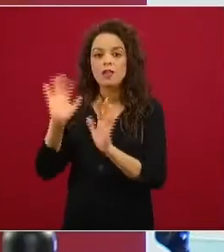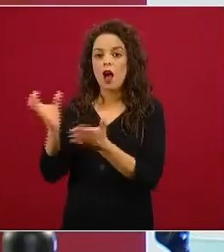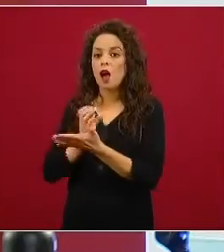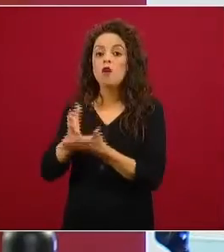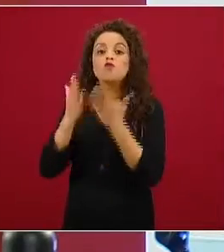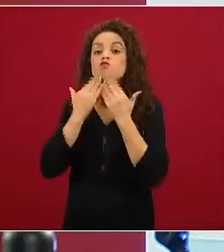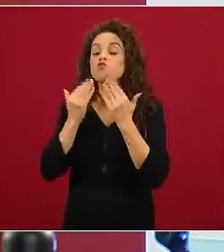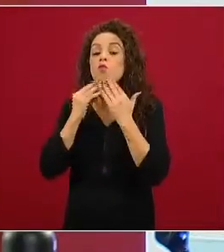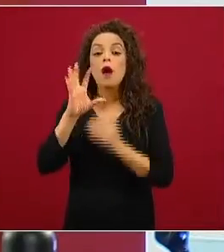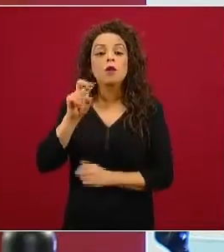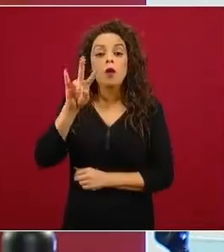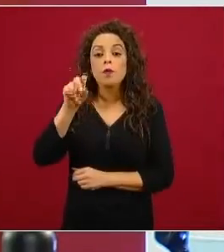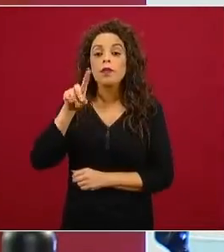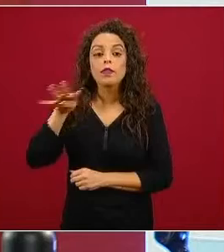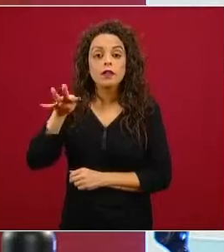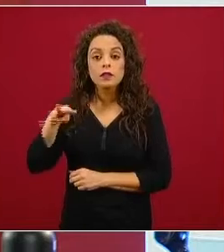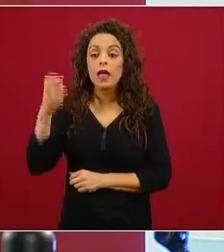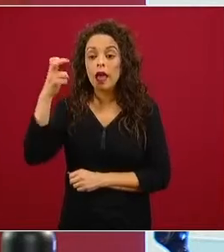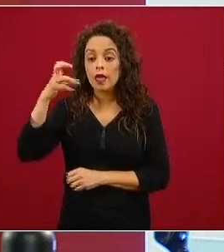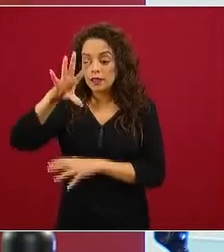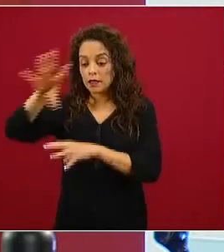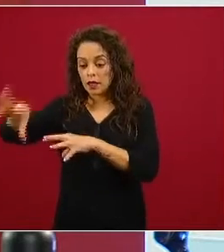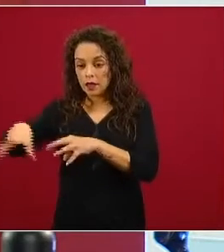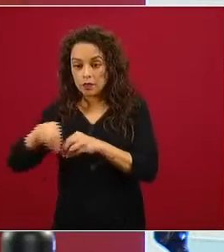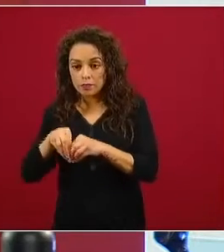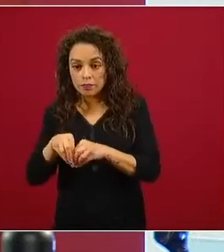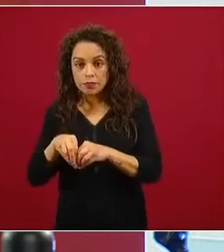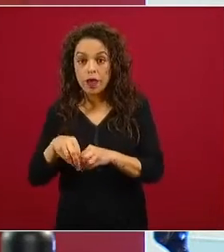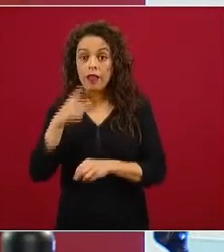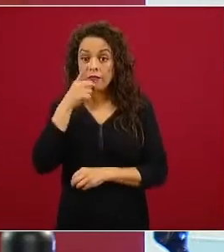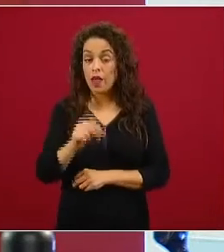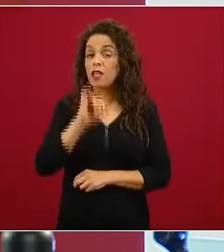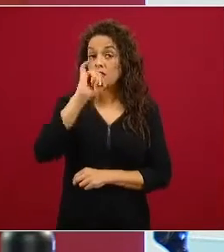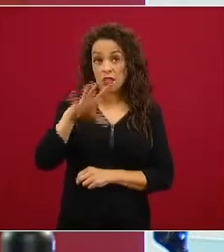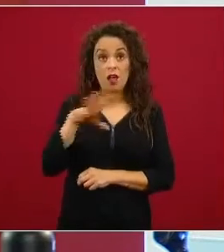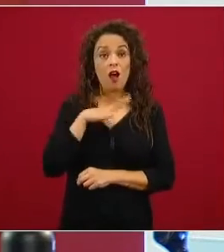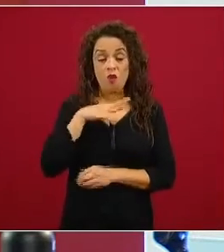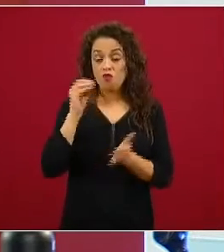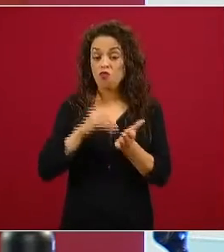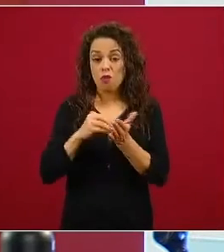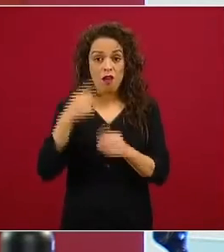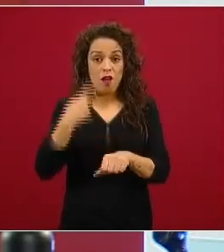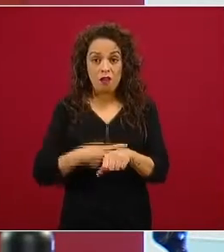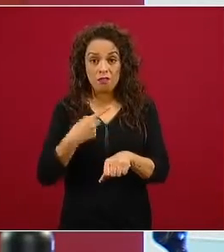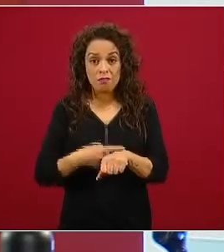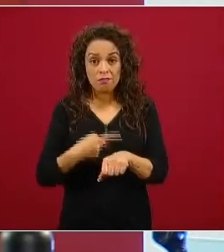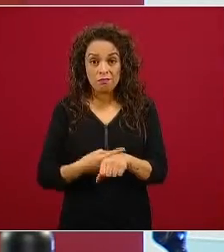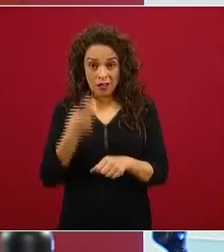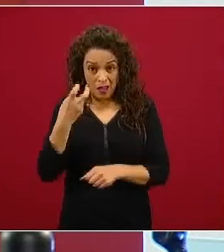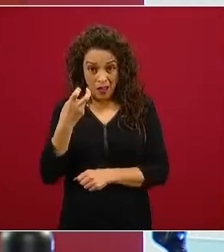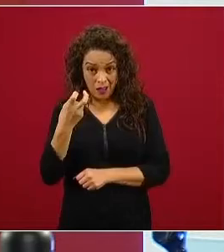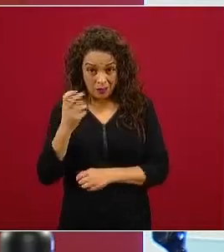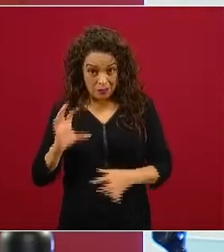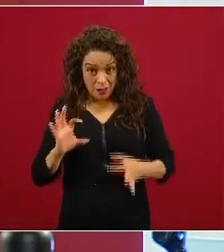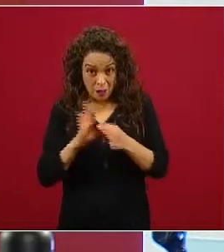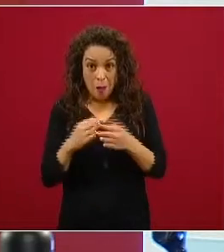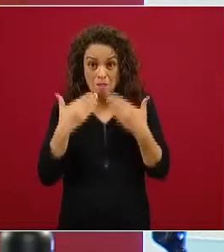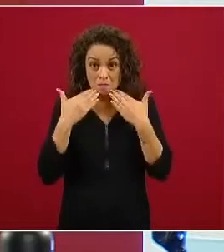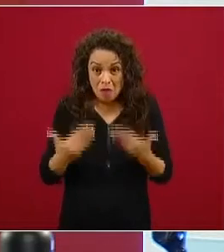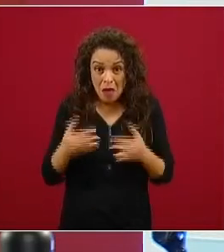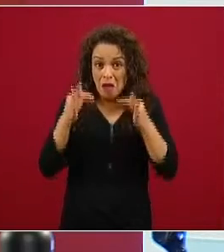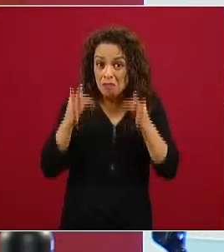porcentaje de 5 a 10% de las personas que han estado críticamente enfermas en la terapia intensiva. Pero su gran mayoría es una enfermedad de corta